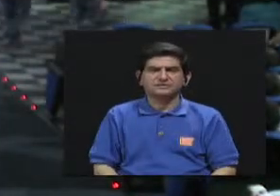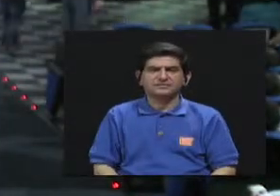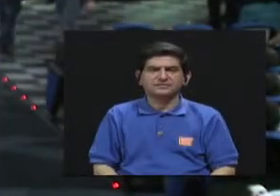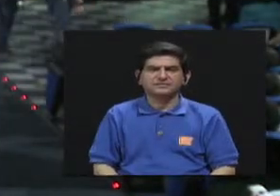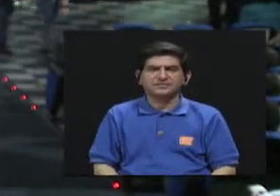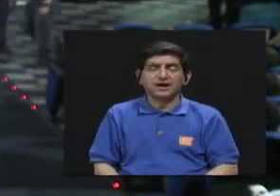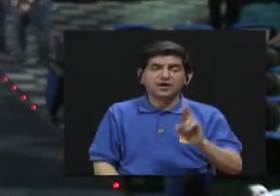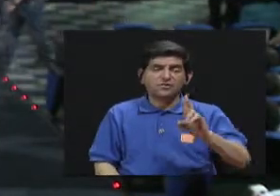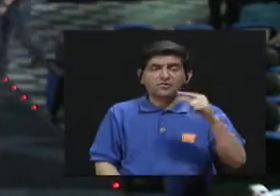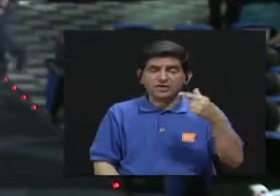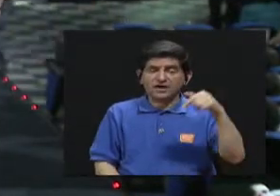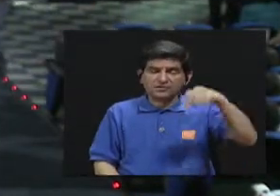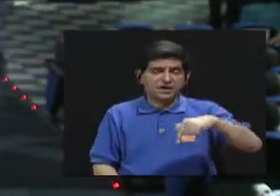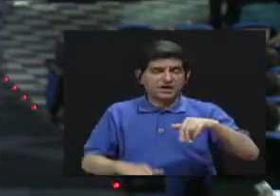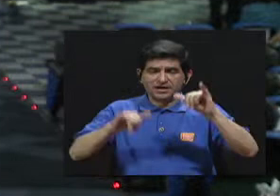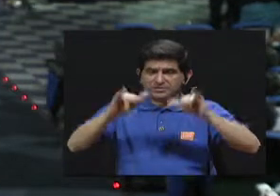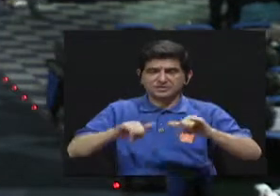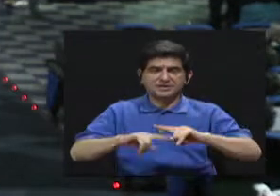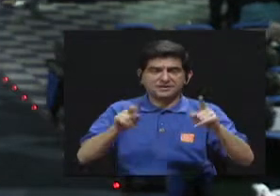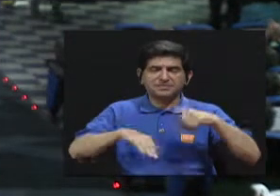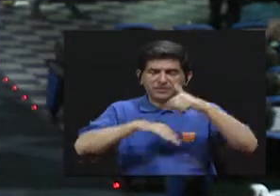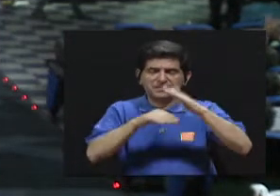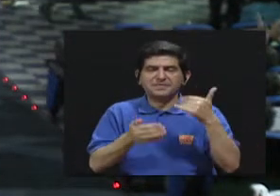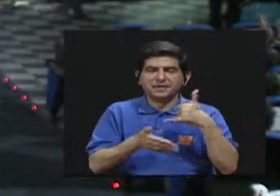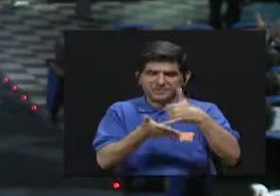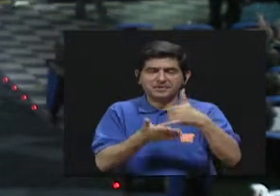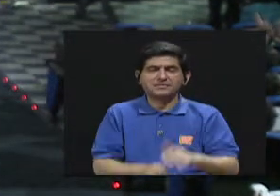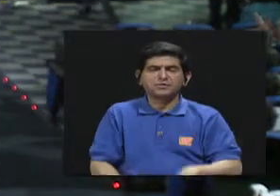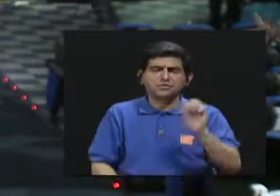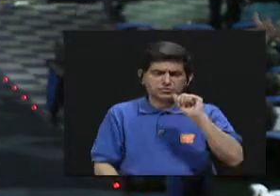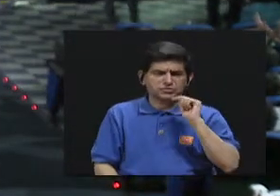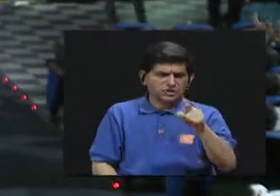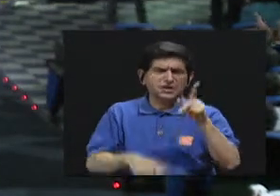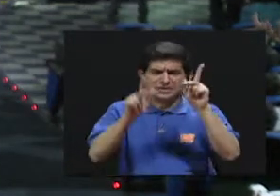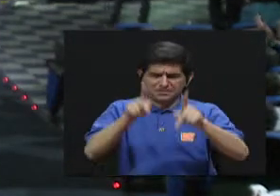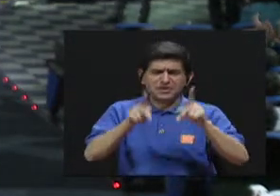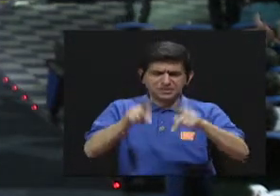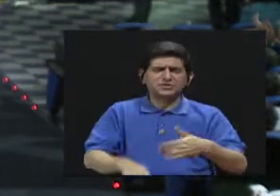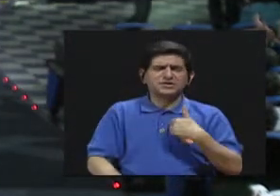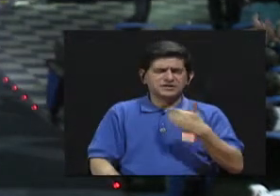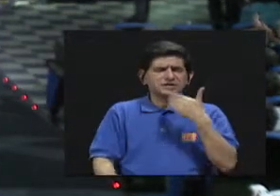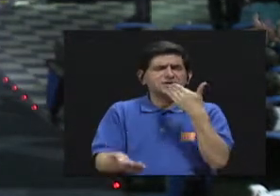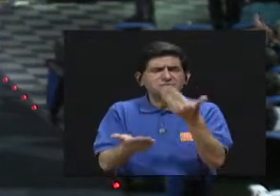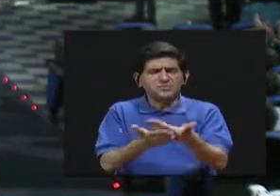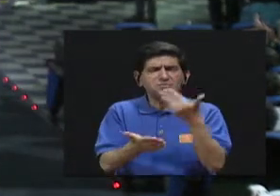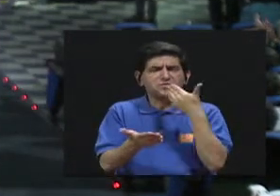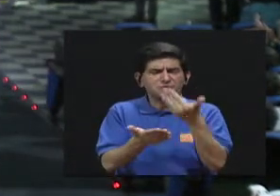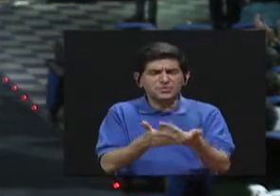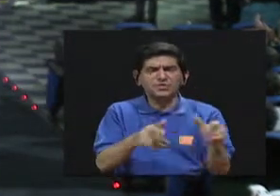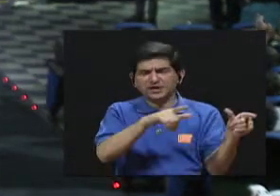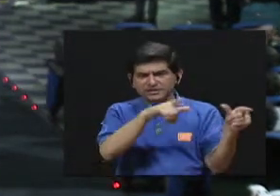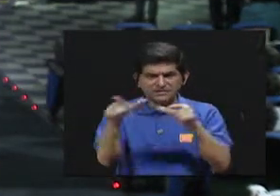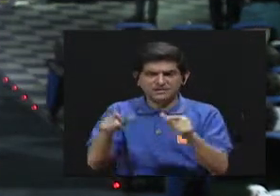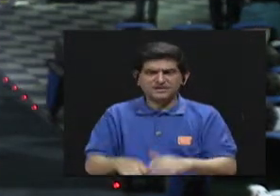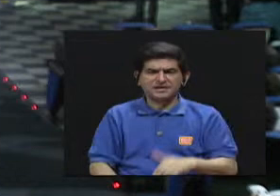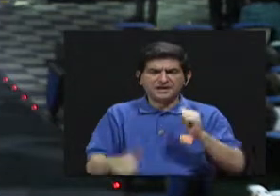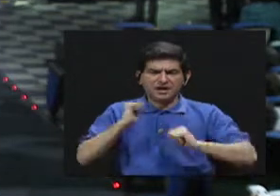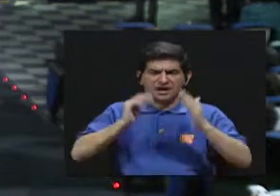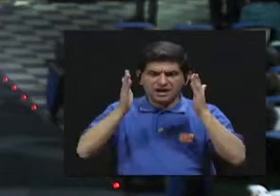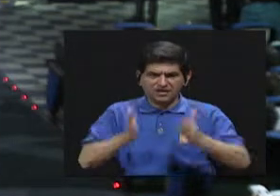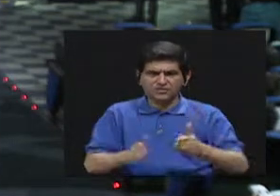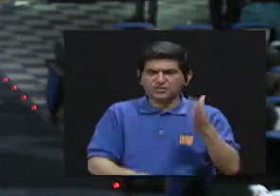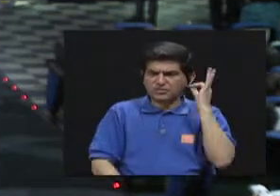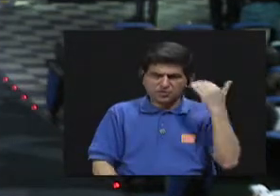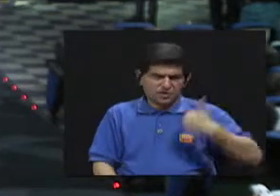los proyectos, ¿no?, cinematográficos. Sí, hay una gran disposición. Uh-huh. Uh-huh. De los actores y actrices, efectivamente. Es que